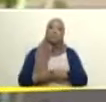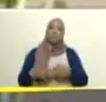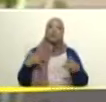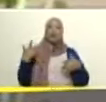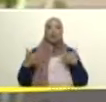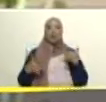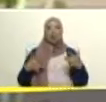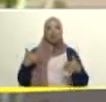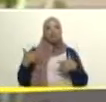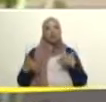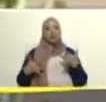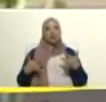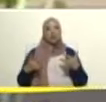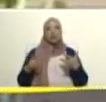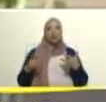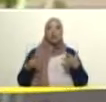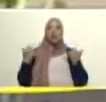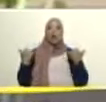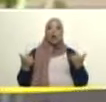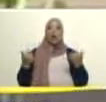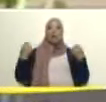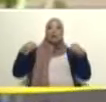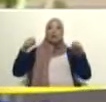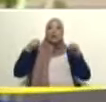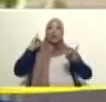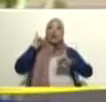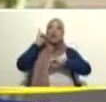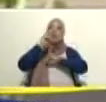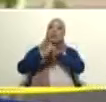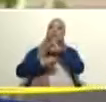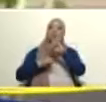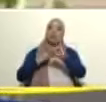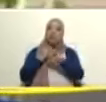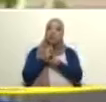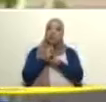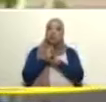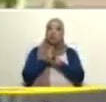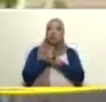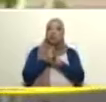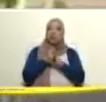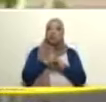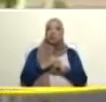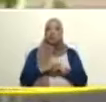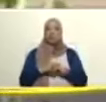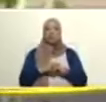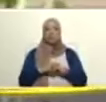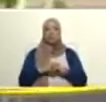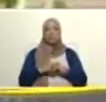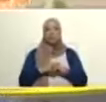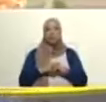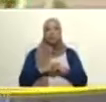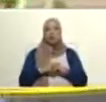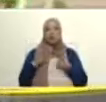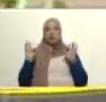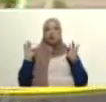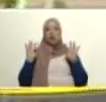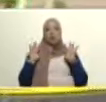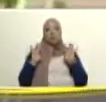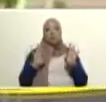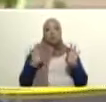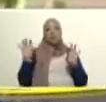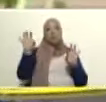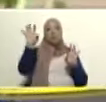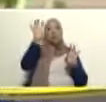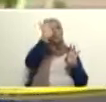activadas, y pronto la vamos a activar a nivel internacional. Oído, oído a los migrantes venezolanos